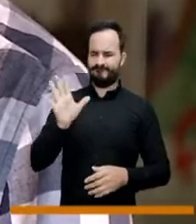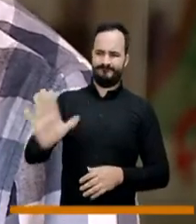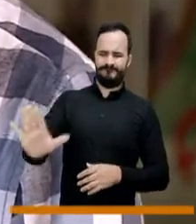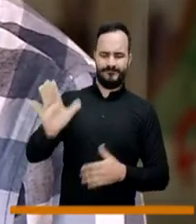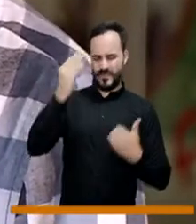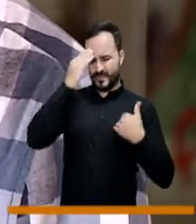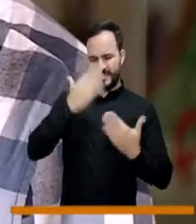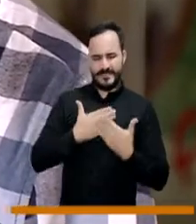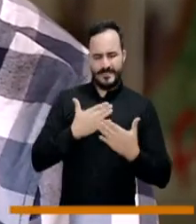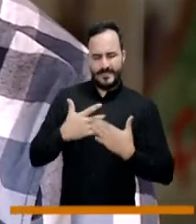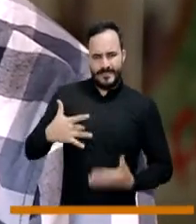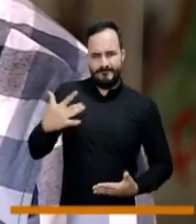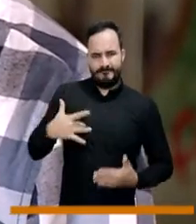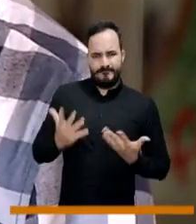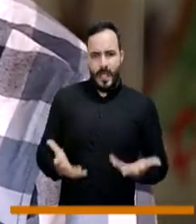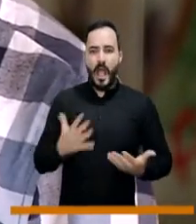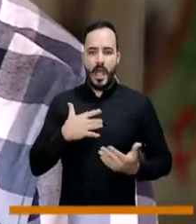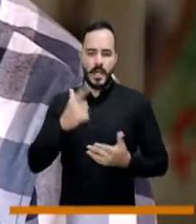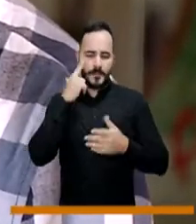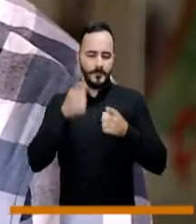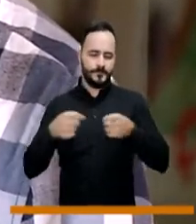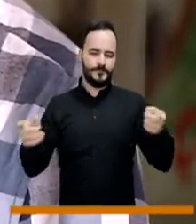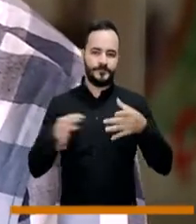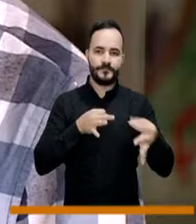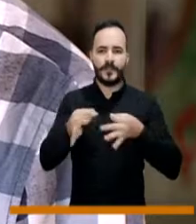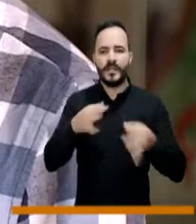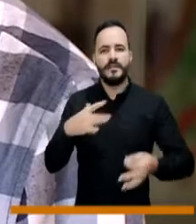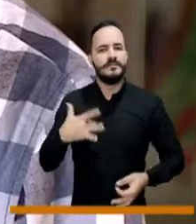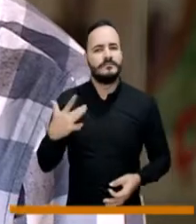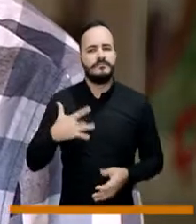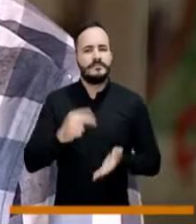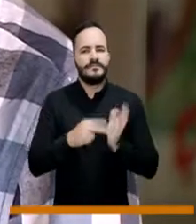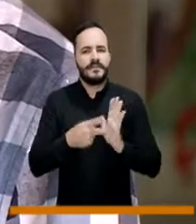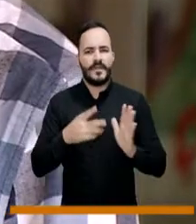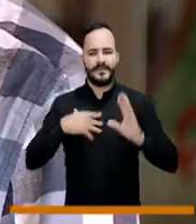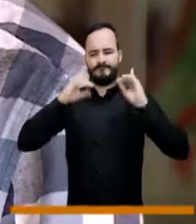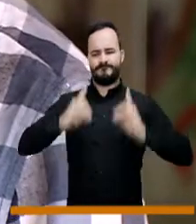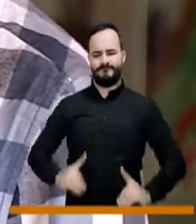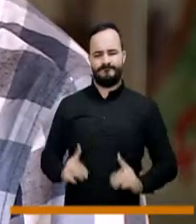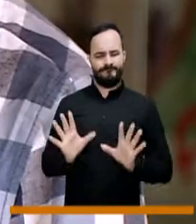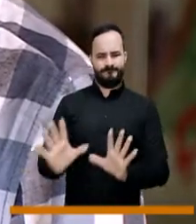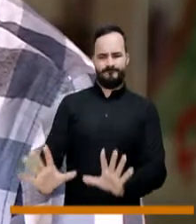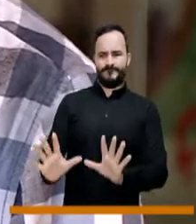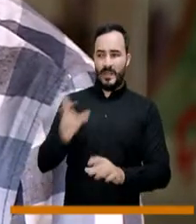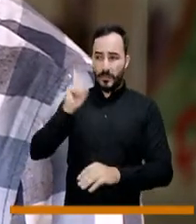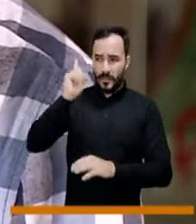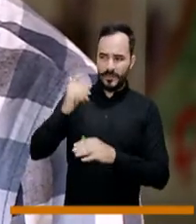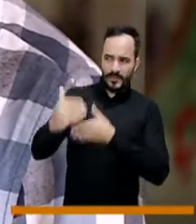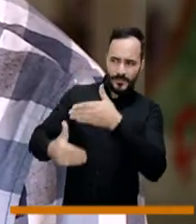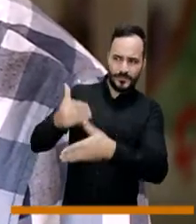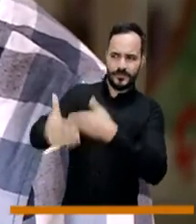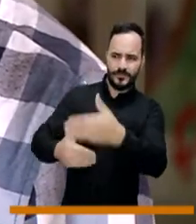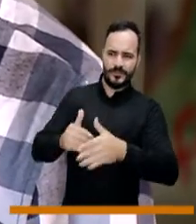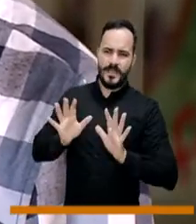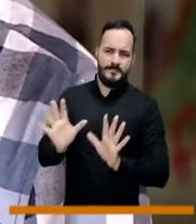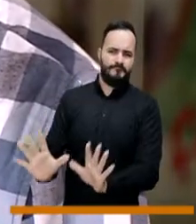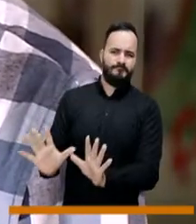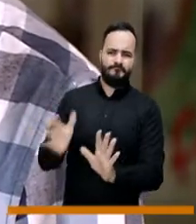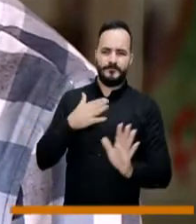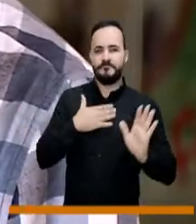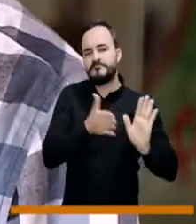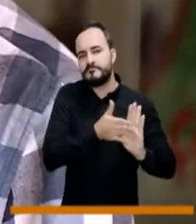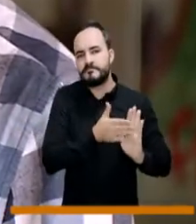un objetor de conciencia es una persona que toma una decisión política fundamentada sobre